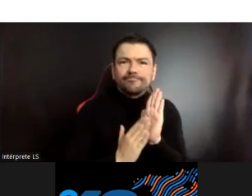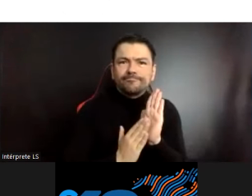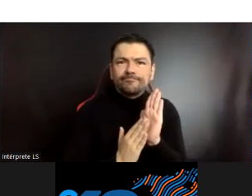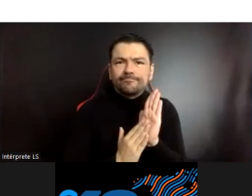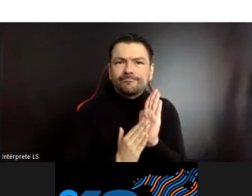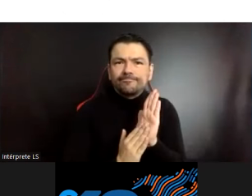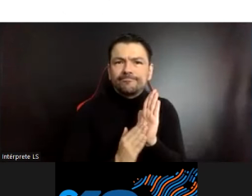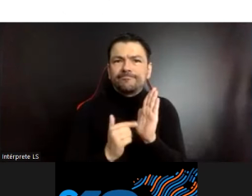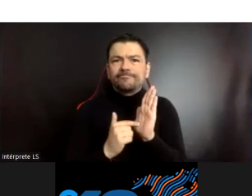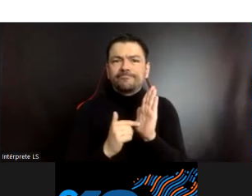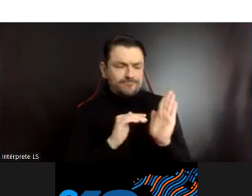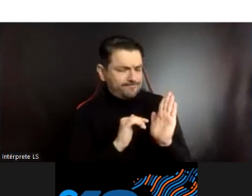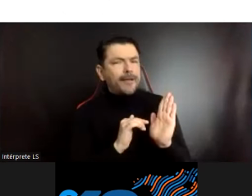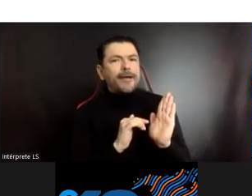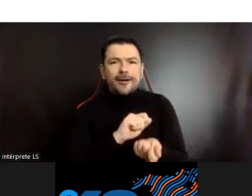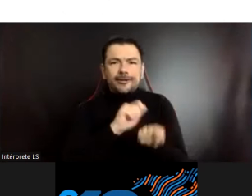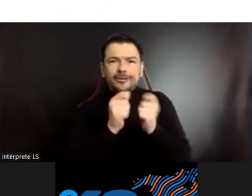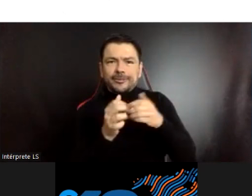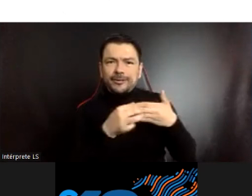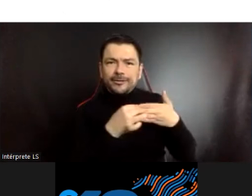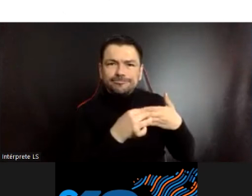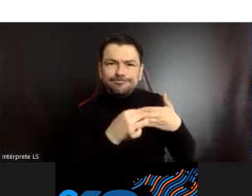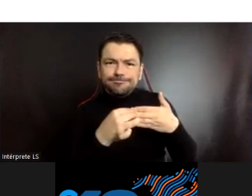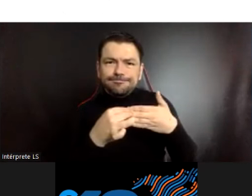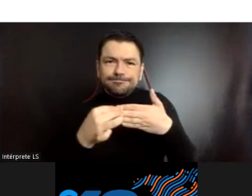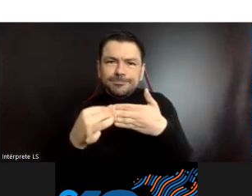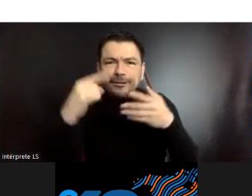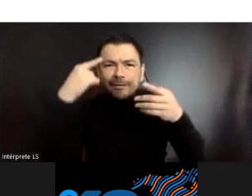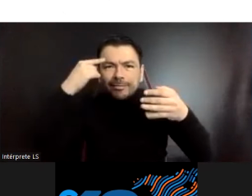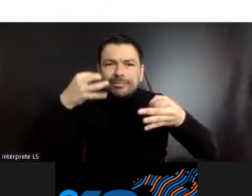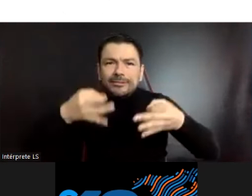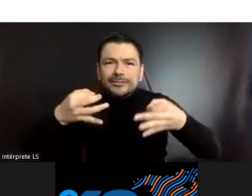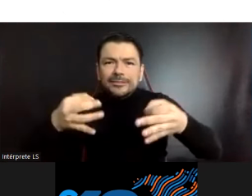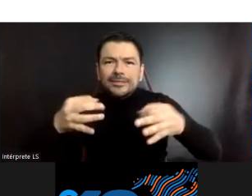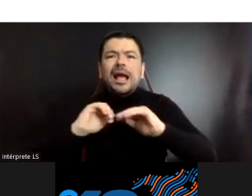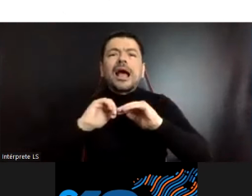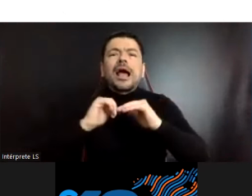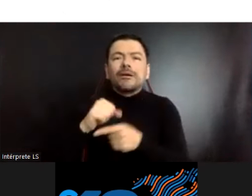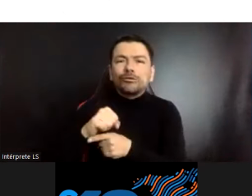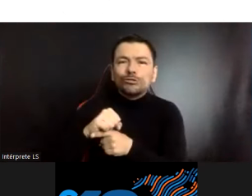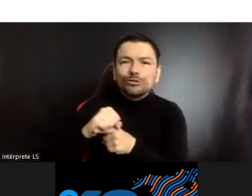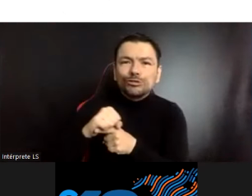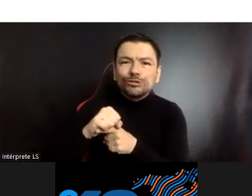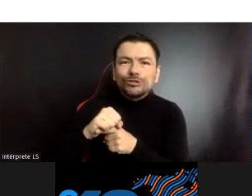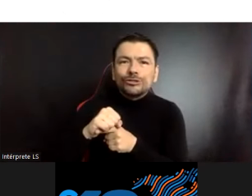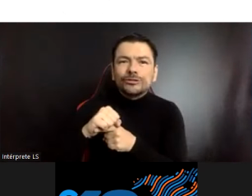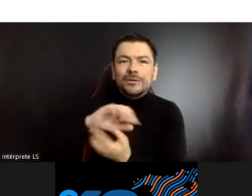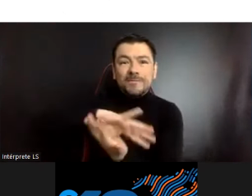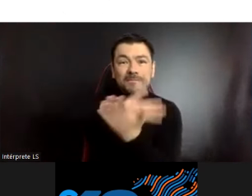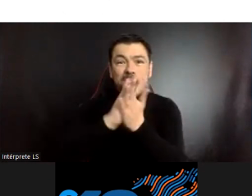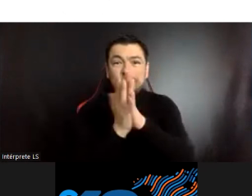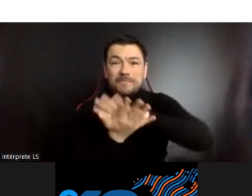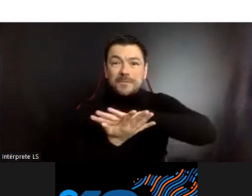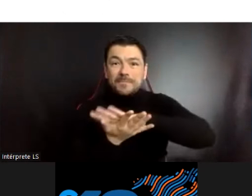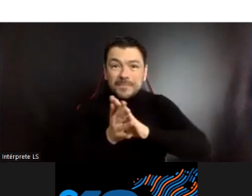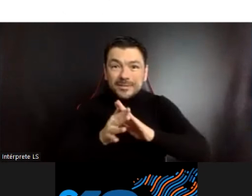la implementación de intervenciones fructíferas y tangibles.